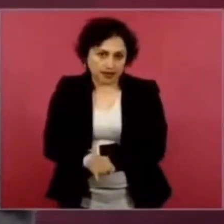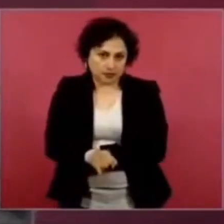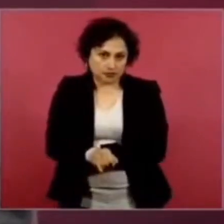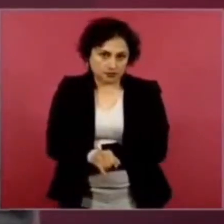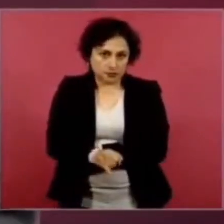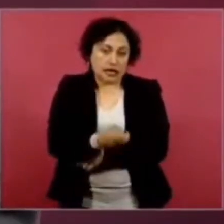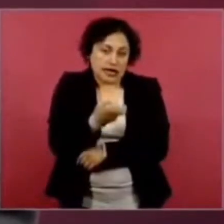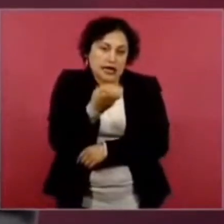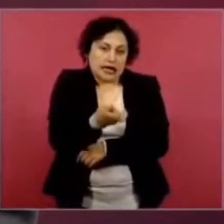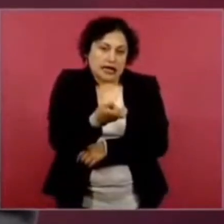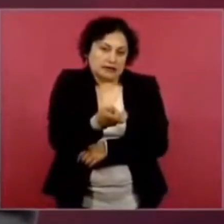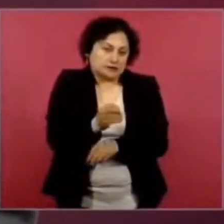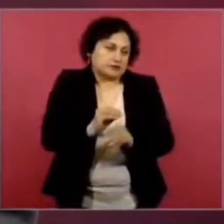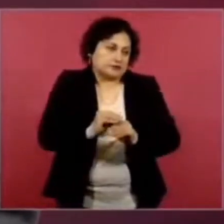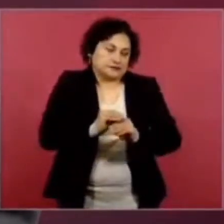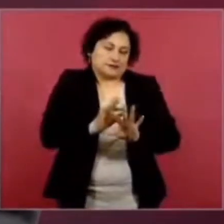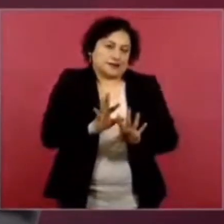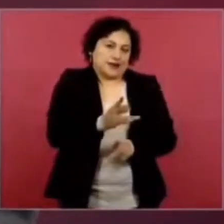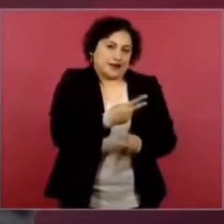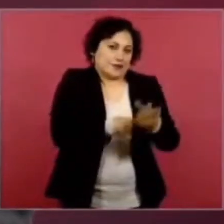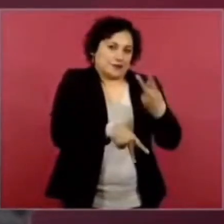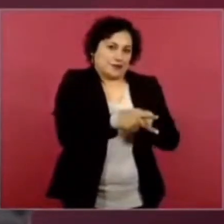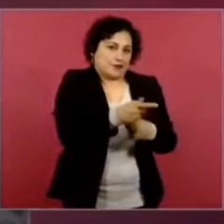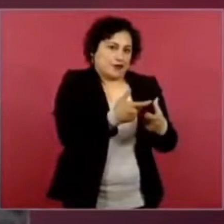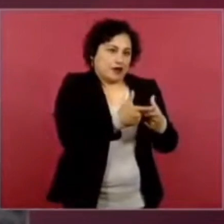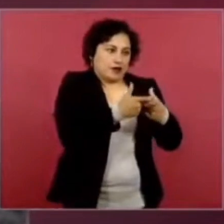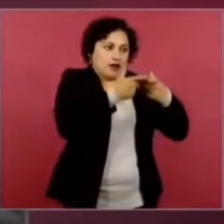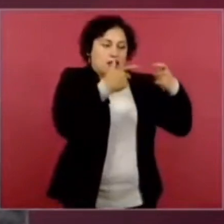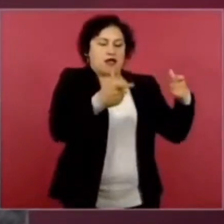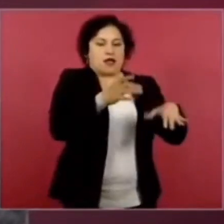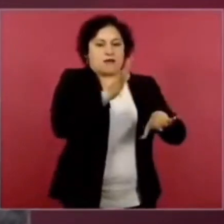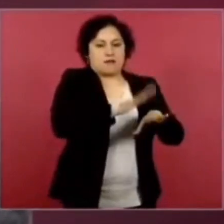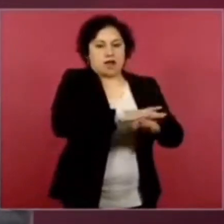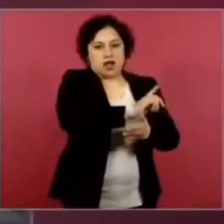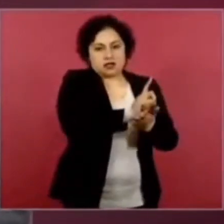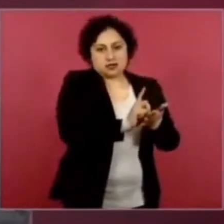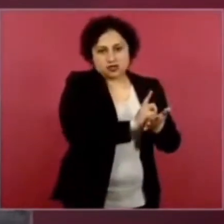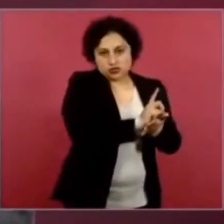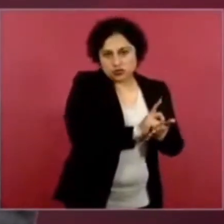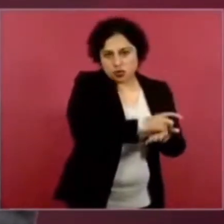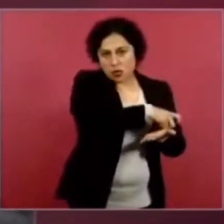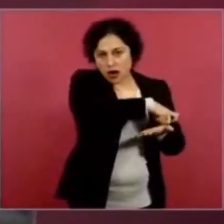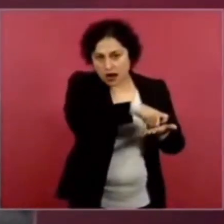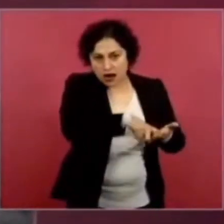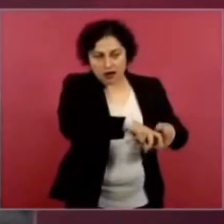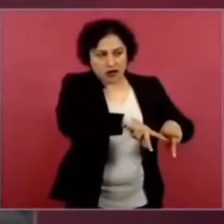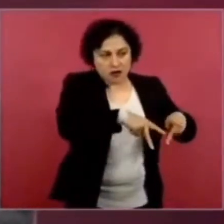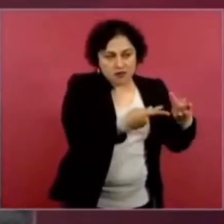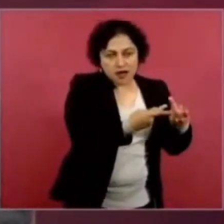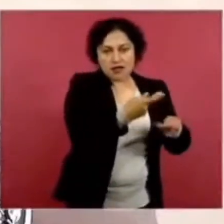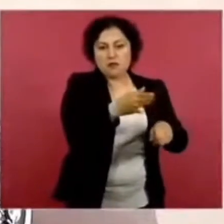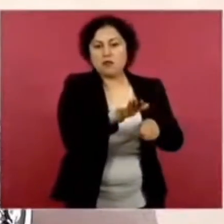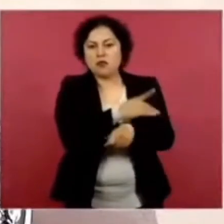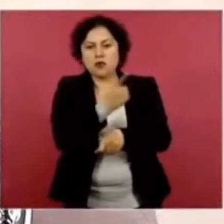Entonces sí, se incrementa el consumo, la desintegración de las